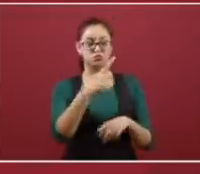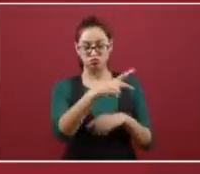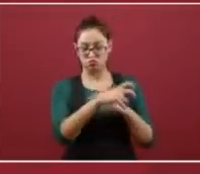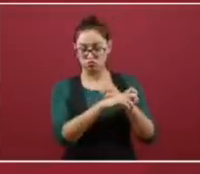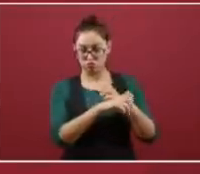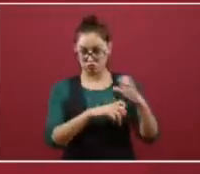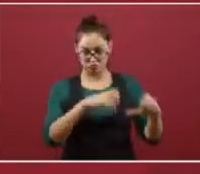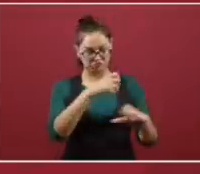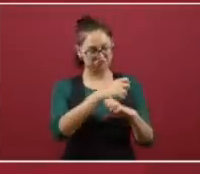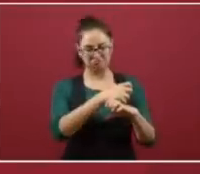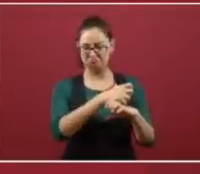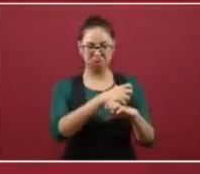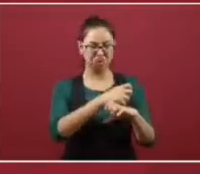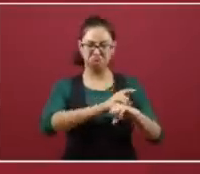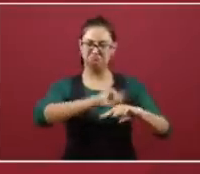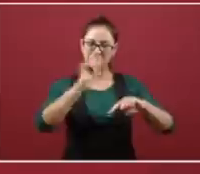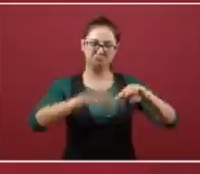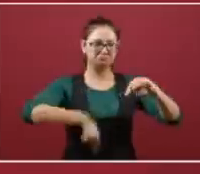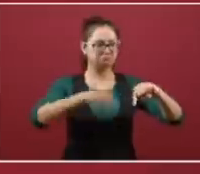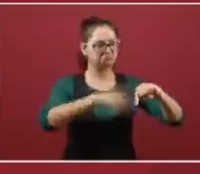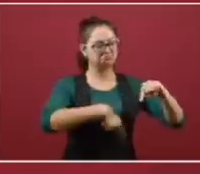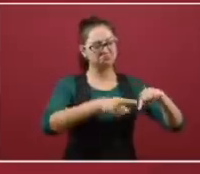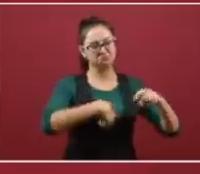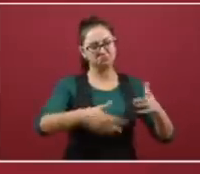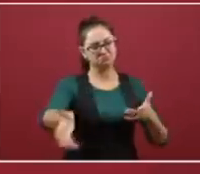de sus bienes